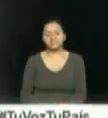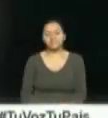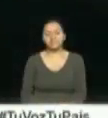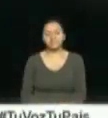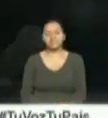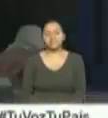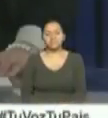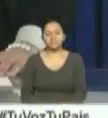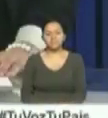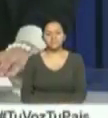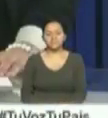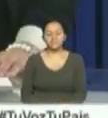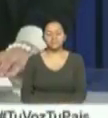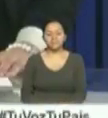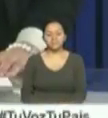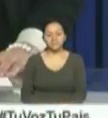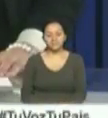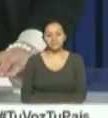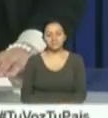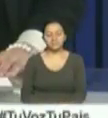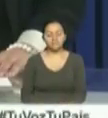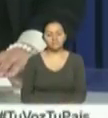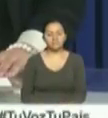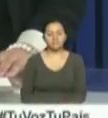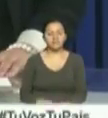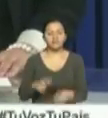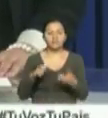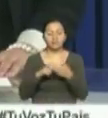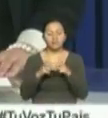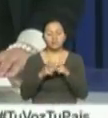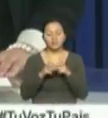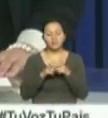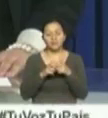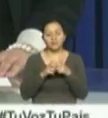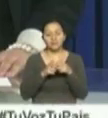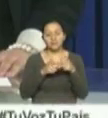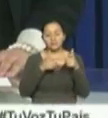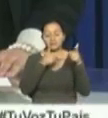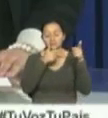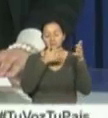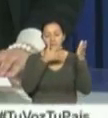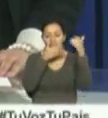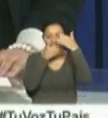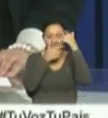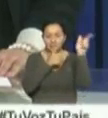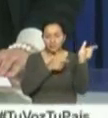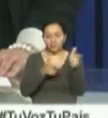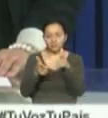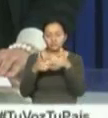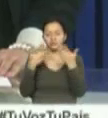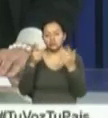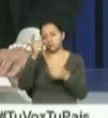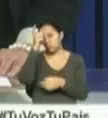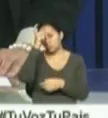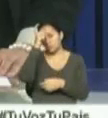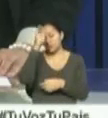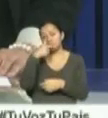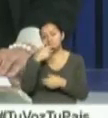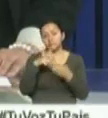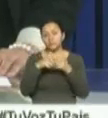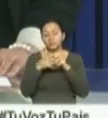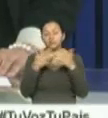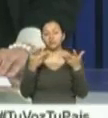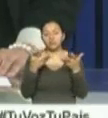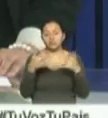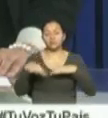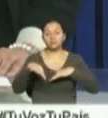guardacostas. Los ataques terroristas no dan tregua en Turquía. Un nuevo hecho perpetrado durante la celebración de una